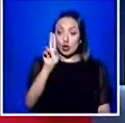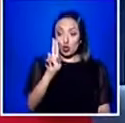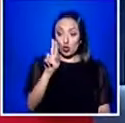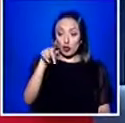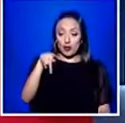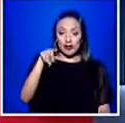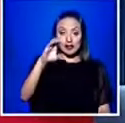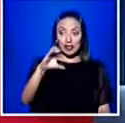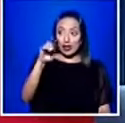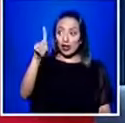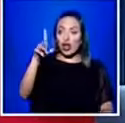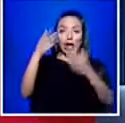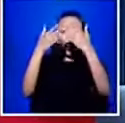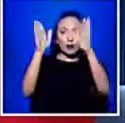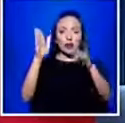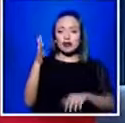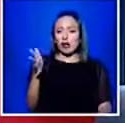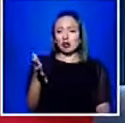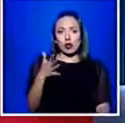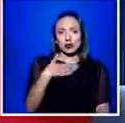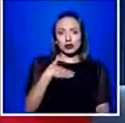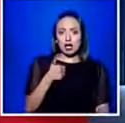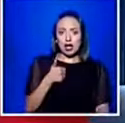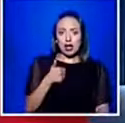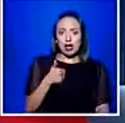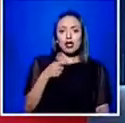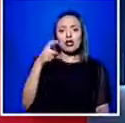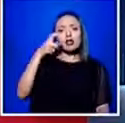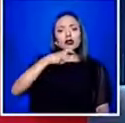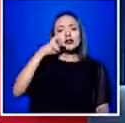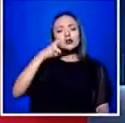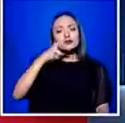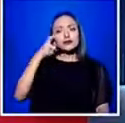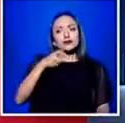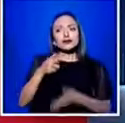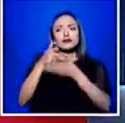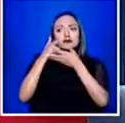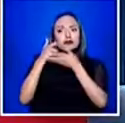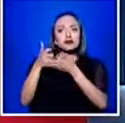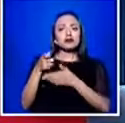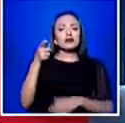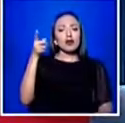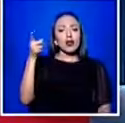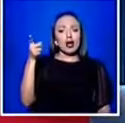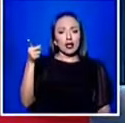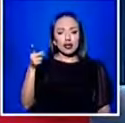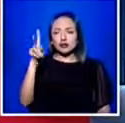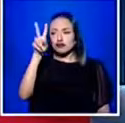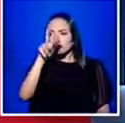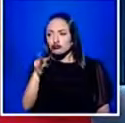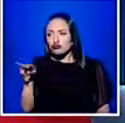comunitaria no está habilitada permanentemente y piden se les dote de efectivos que rondeen los